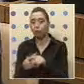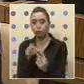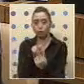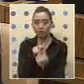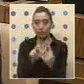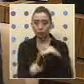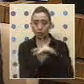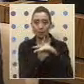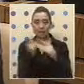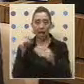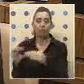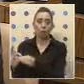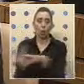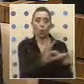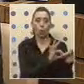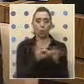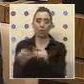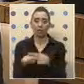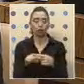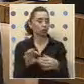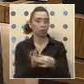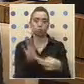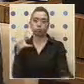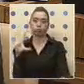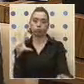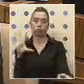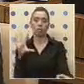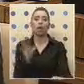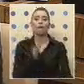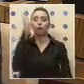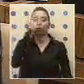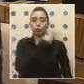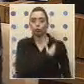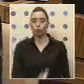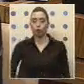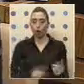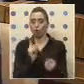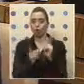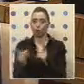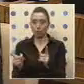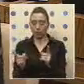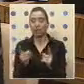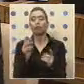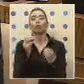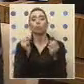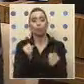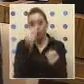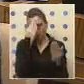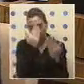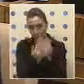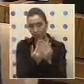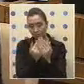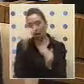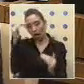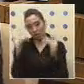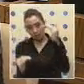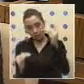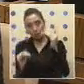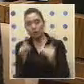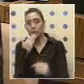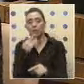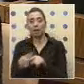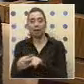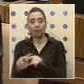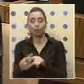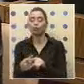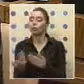de la cohesión social. La gobernabilidad futura del país nos exige enfrentar esta desigualdad y este abuso. Qué lástima que la derecha y los